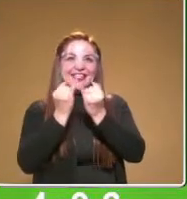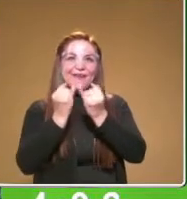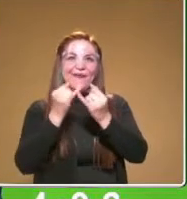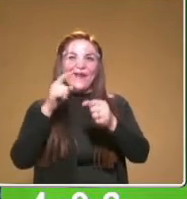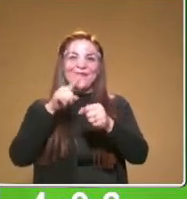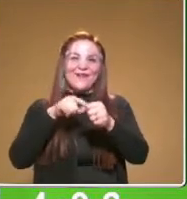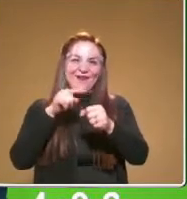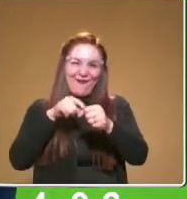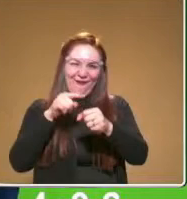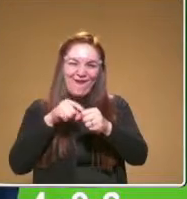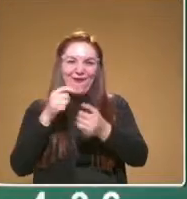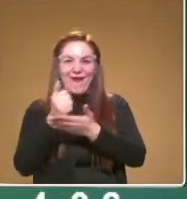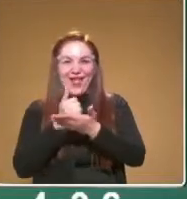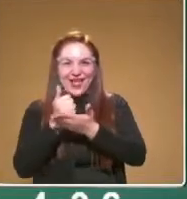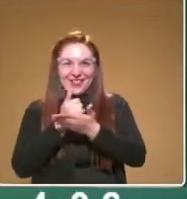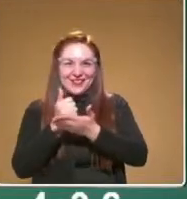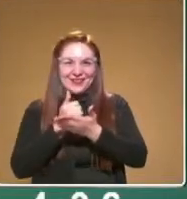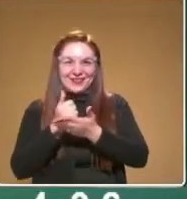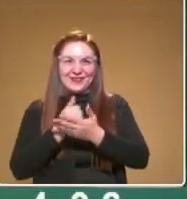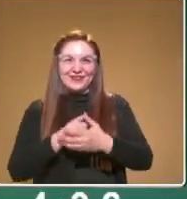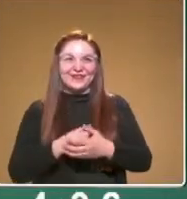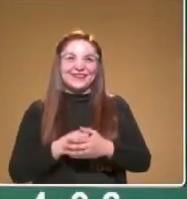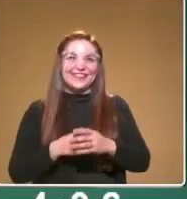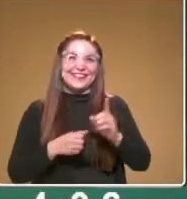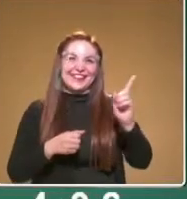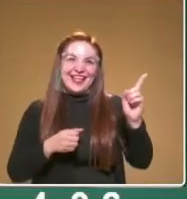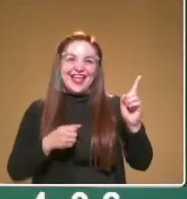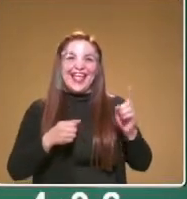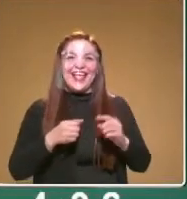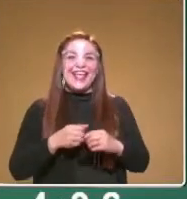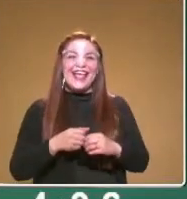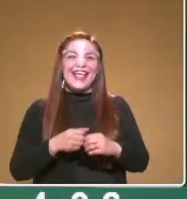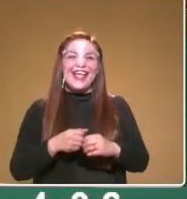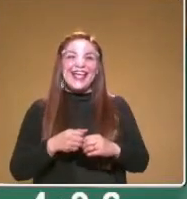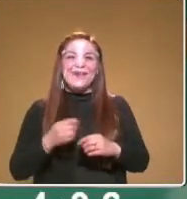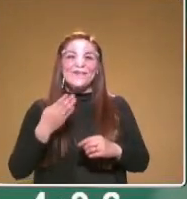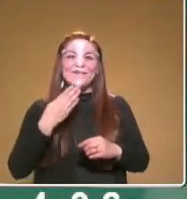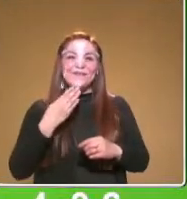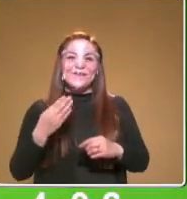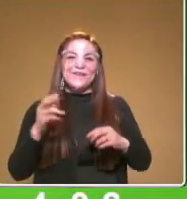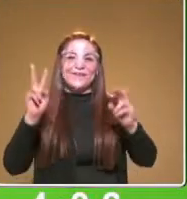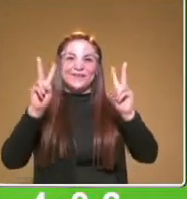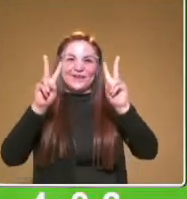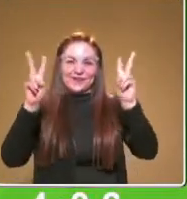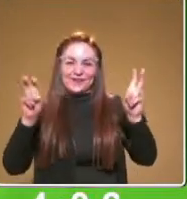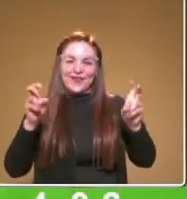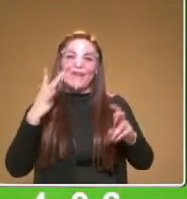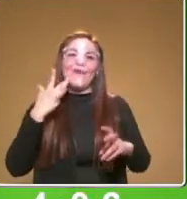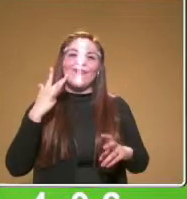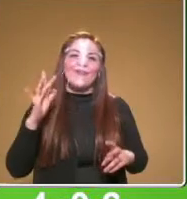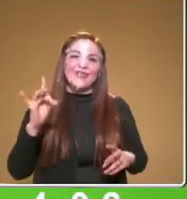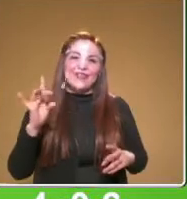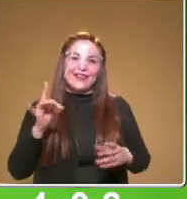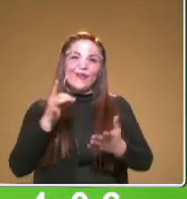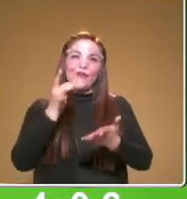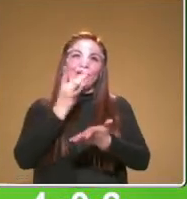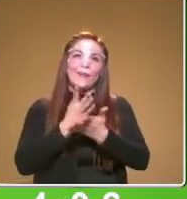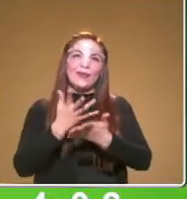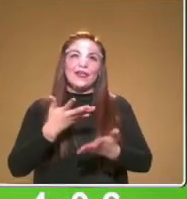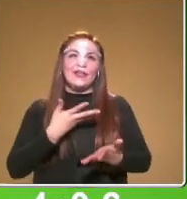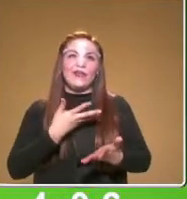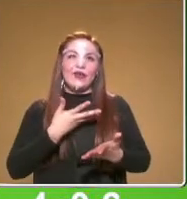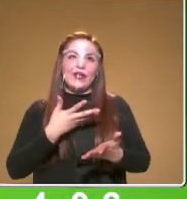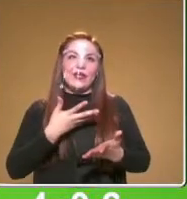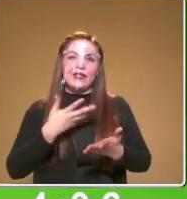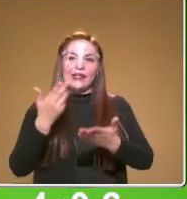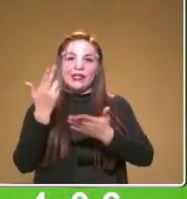y el mal. Pero algo así, el angelito, ¿verdad? O algo similar. Y este tema, maestra, es muy sencillo, simplemente yo tengo que